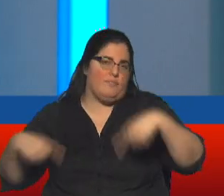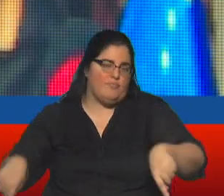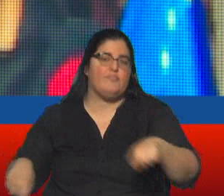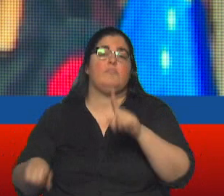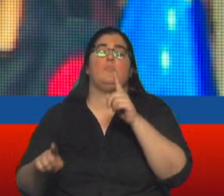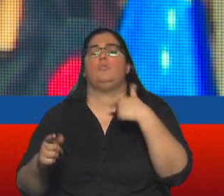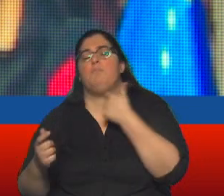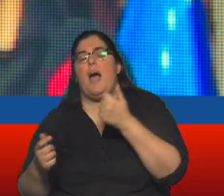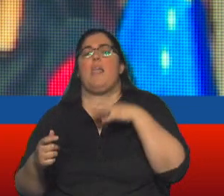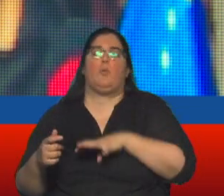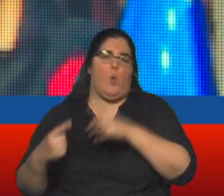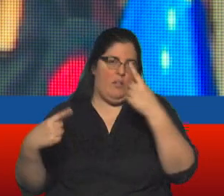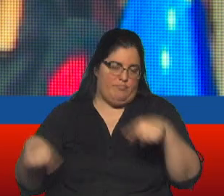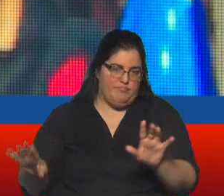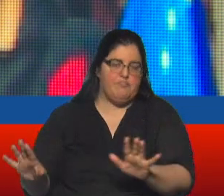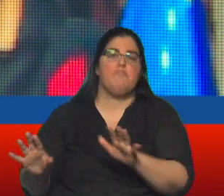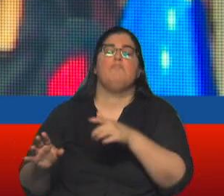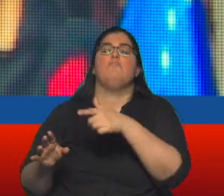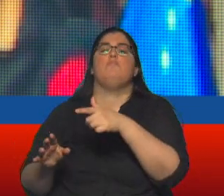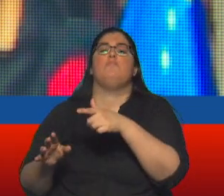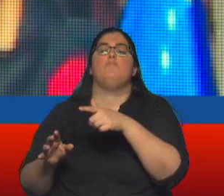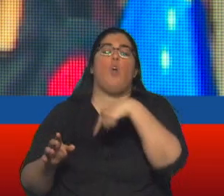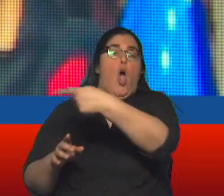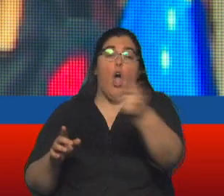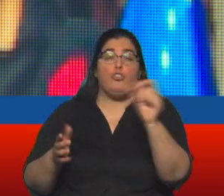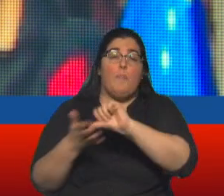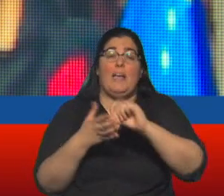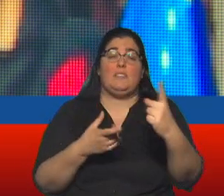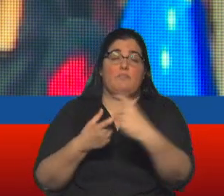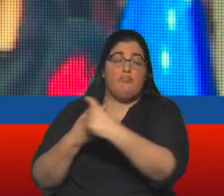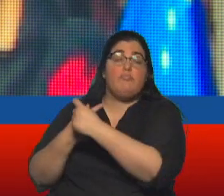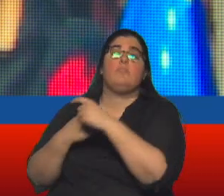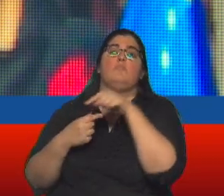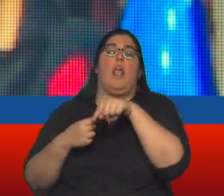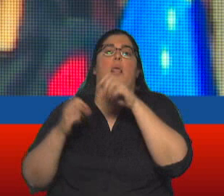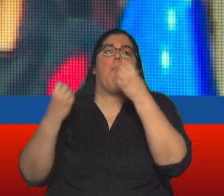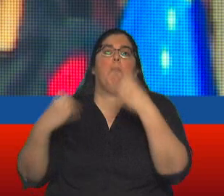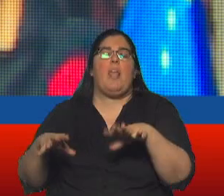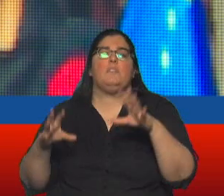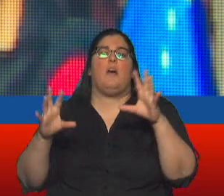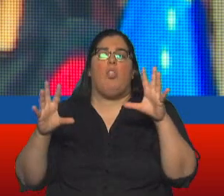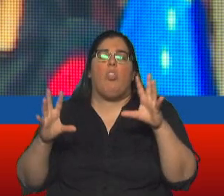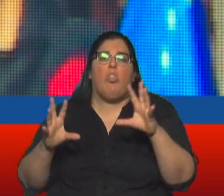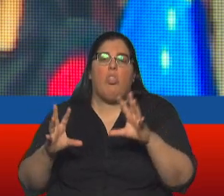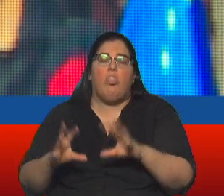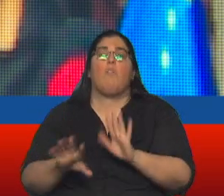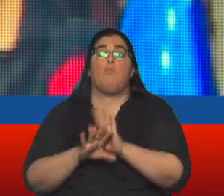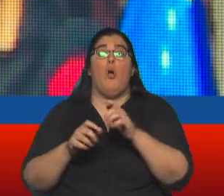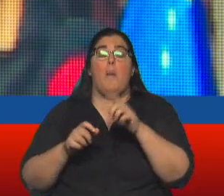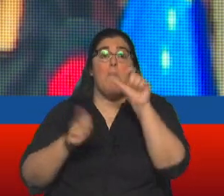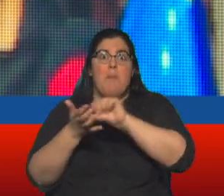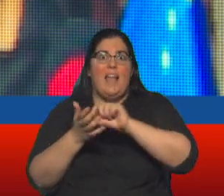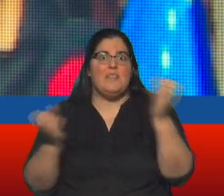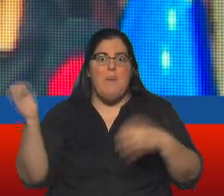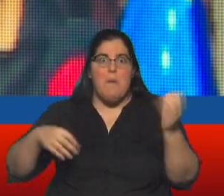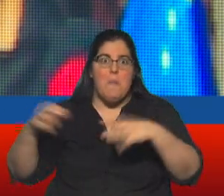de España, de Portugal, etcétera, se empezó a debilitar, a ser menos fuerte. Entonces, ganaron extensión, pero perdieron profundidad. Y lo que es lo que